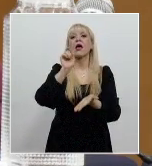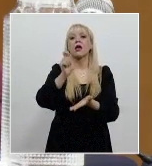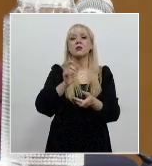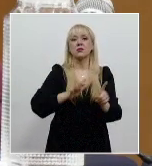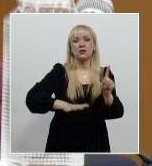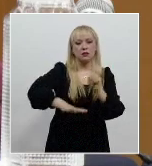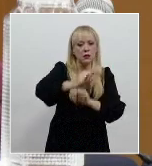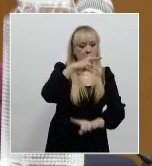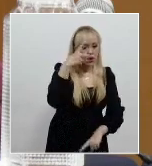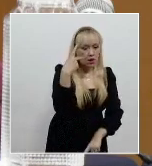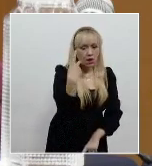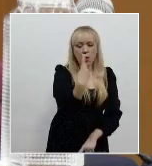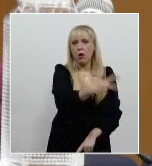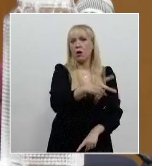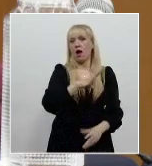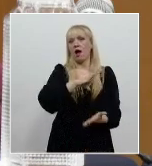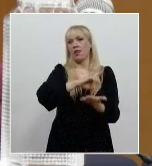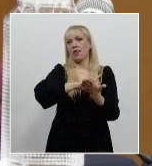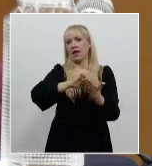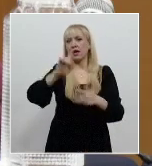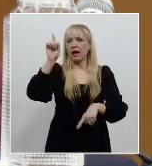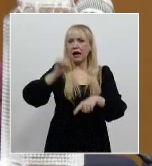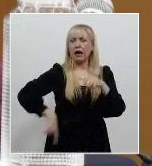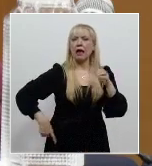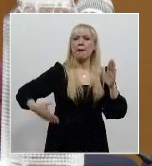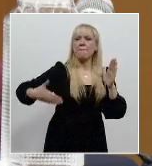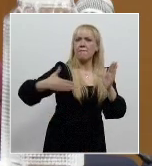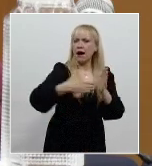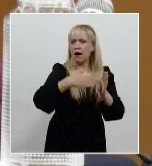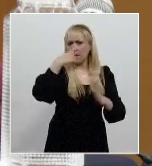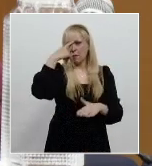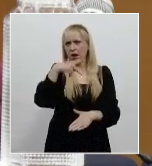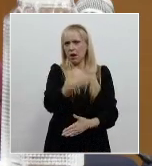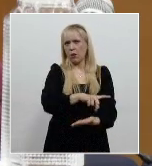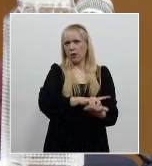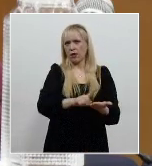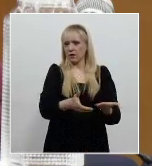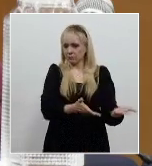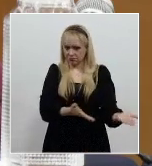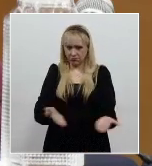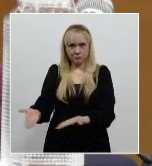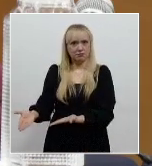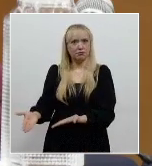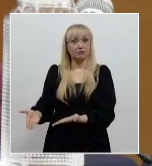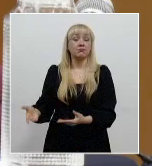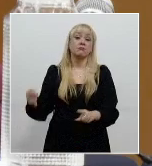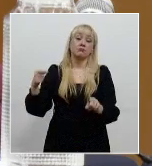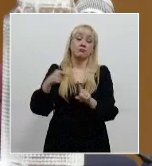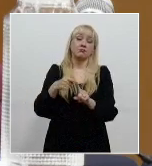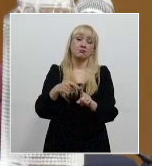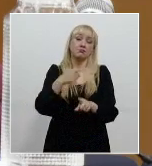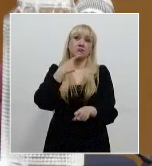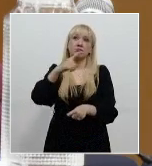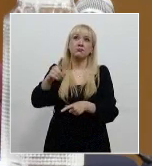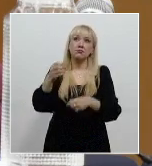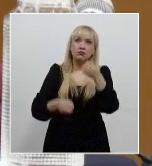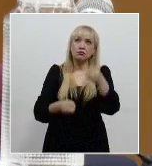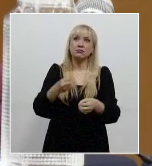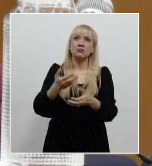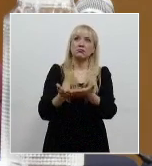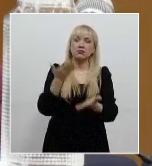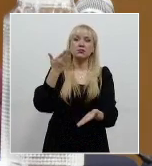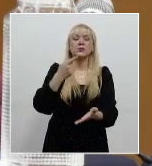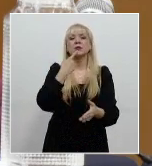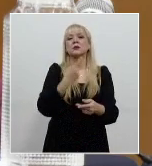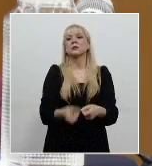social, eliminando barreras a fin de que puedan ejercer de manera plena sus derechos, en particular el de acceso a la justicia, tal